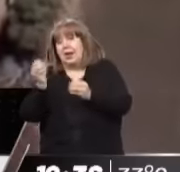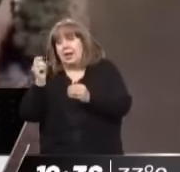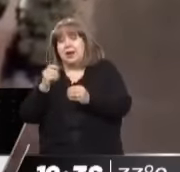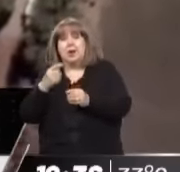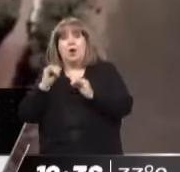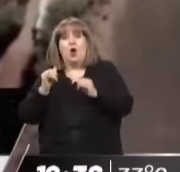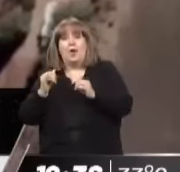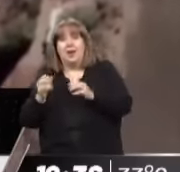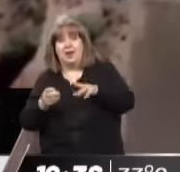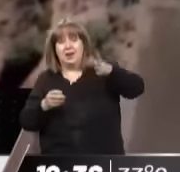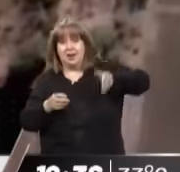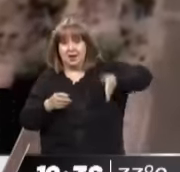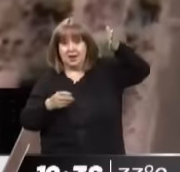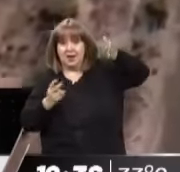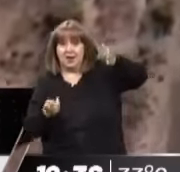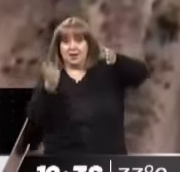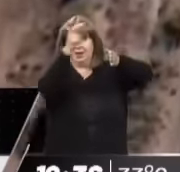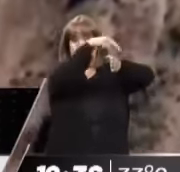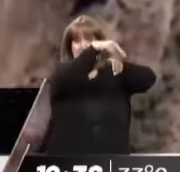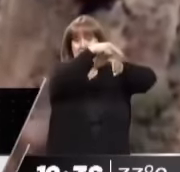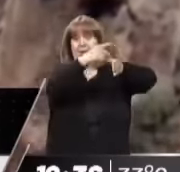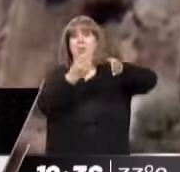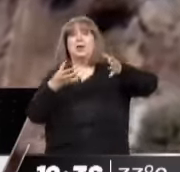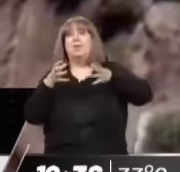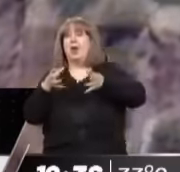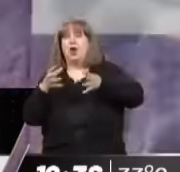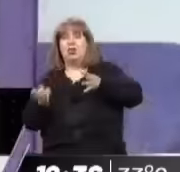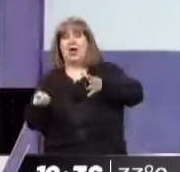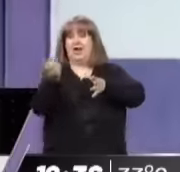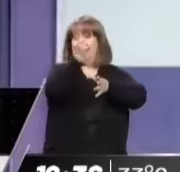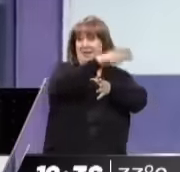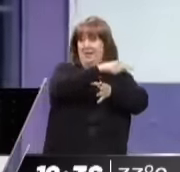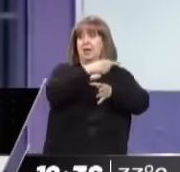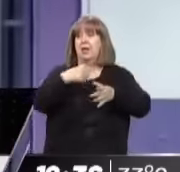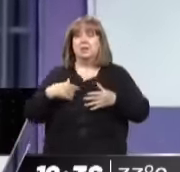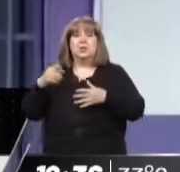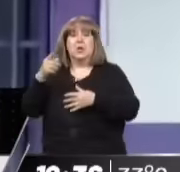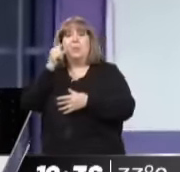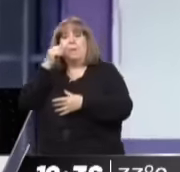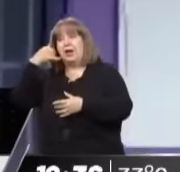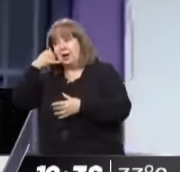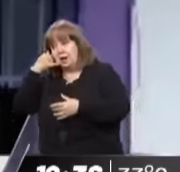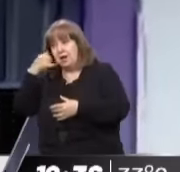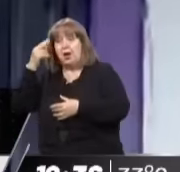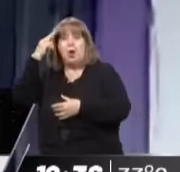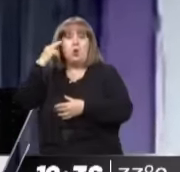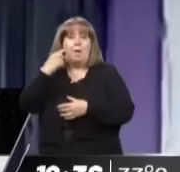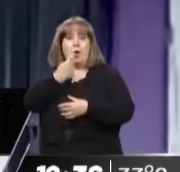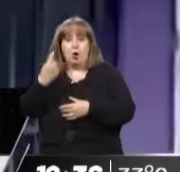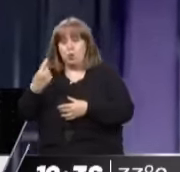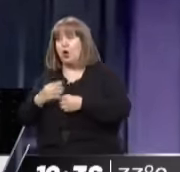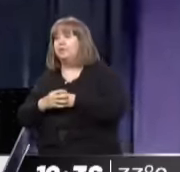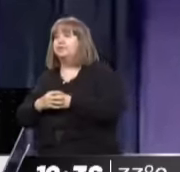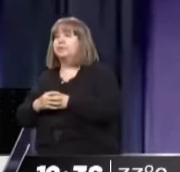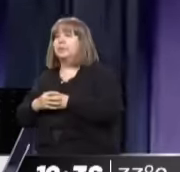911. Ingresa esa llamada al 911, que está registrada en el Valle Uco, viene la policía hasta el cementerio, recorre